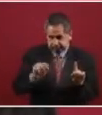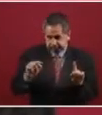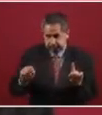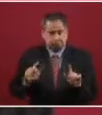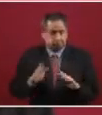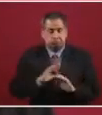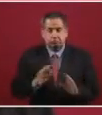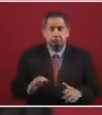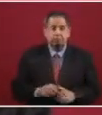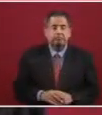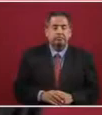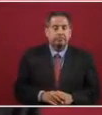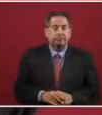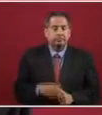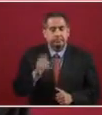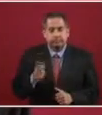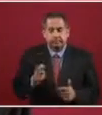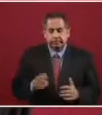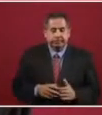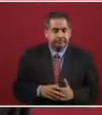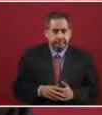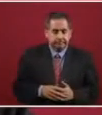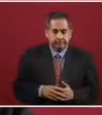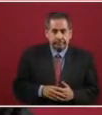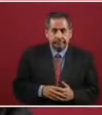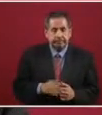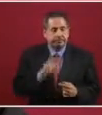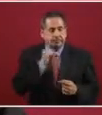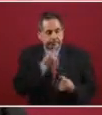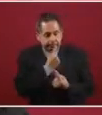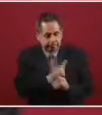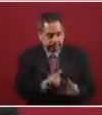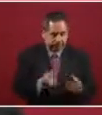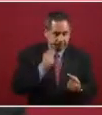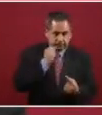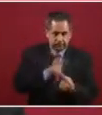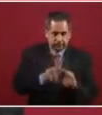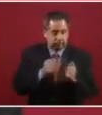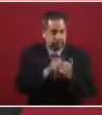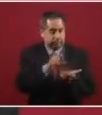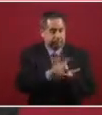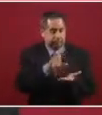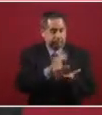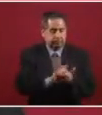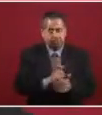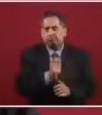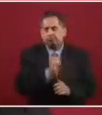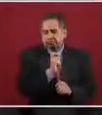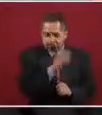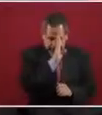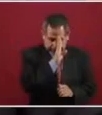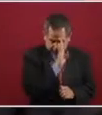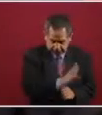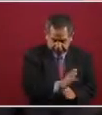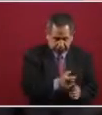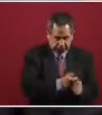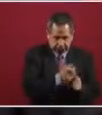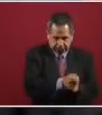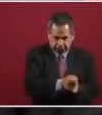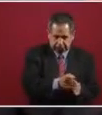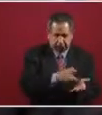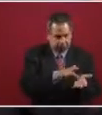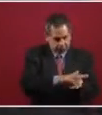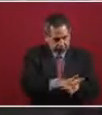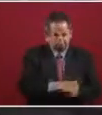vigilando que la niña, el niño con discapacidad esté recibiendo su